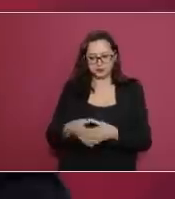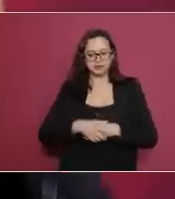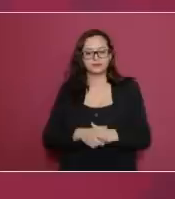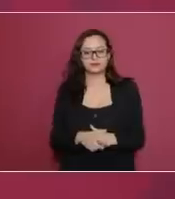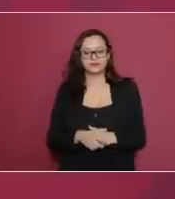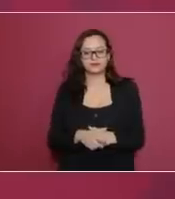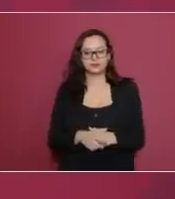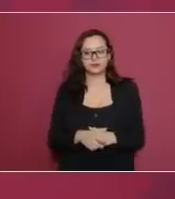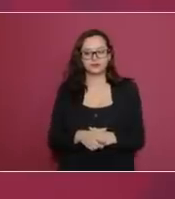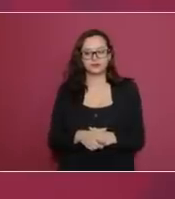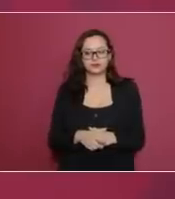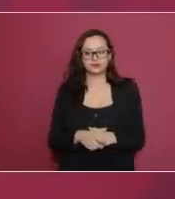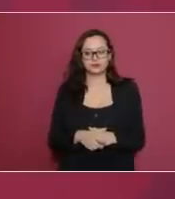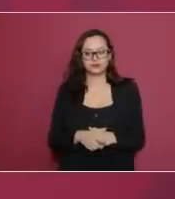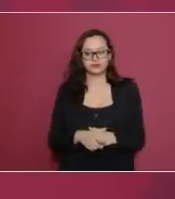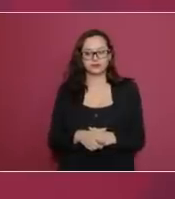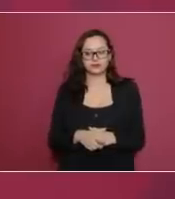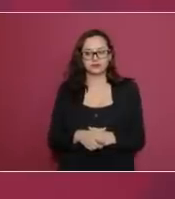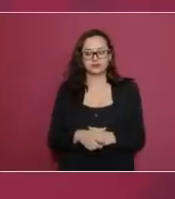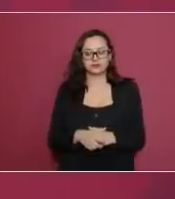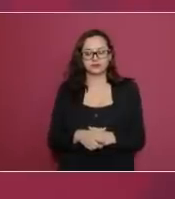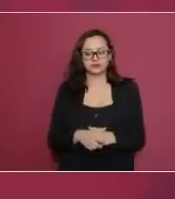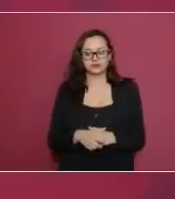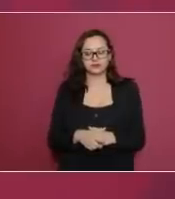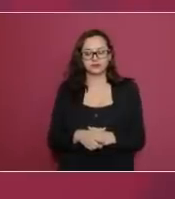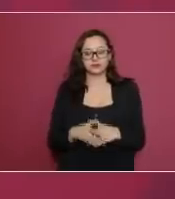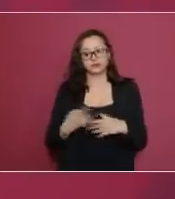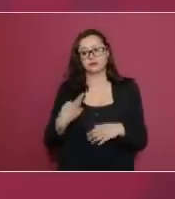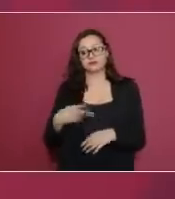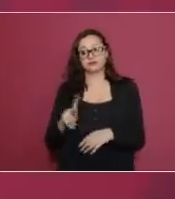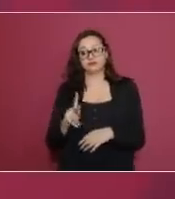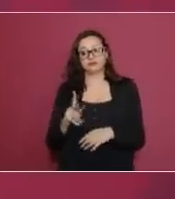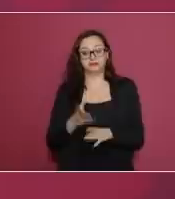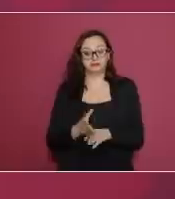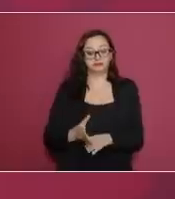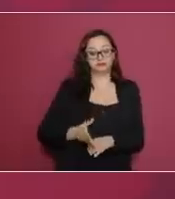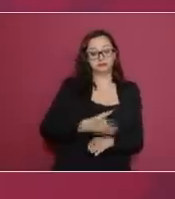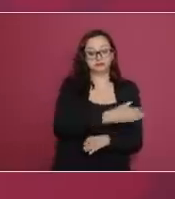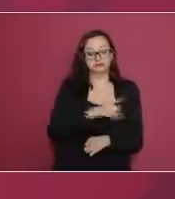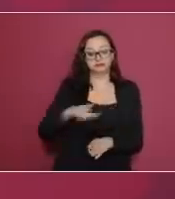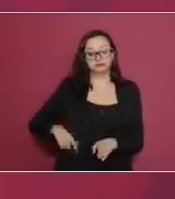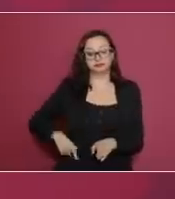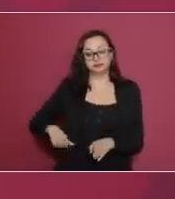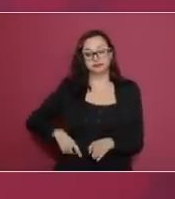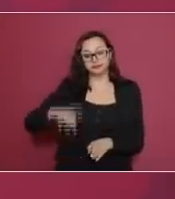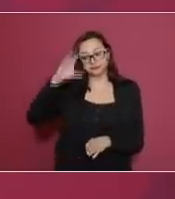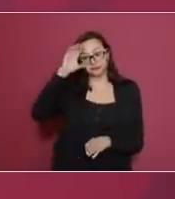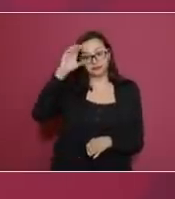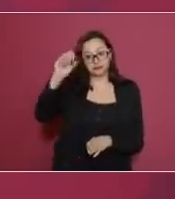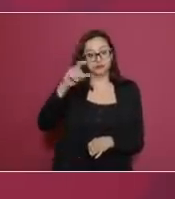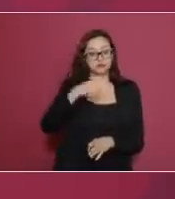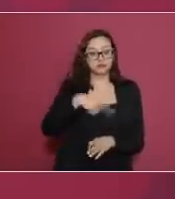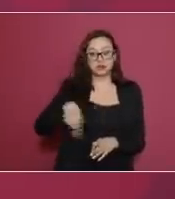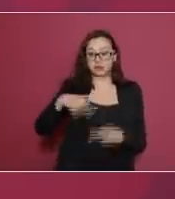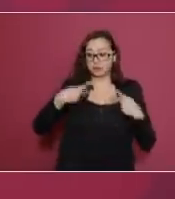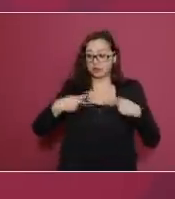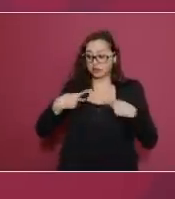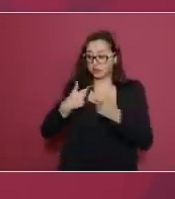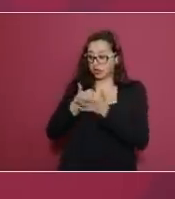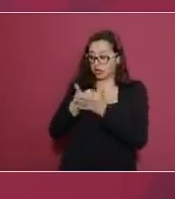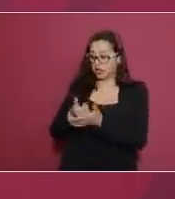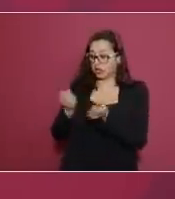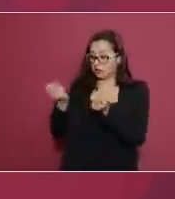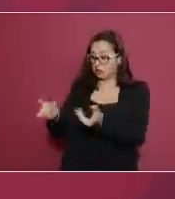Sí, pero en la concepción neoliberal todo eso es